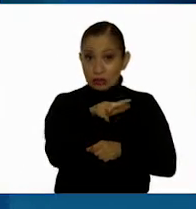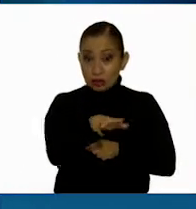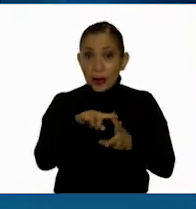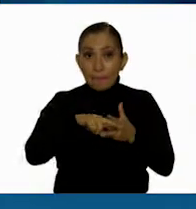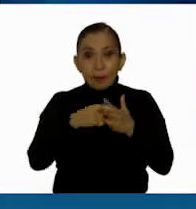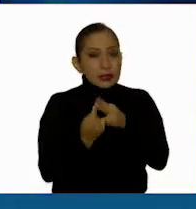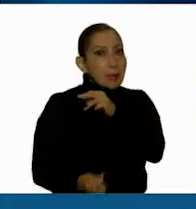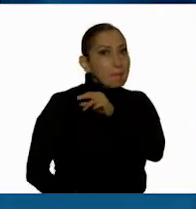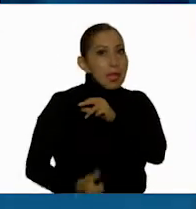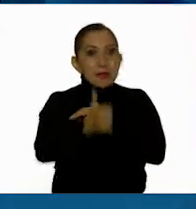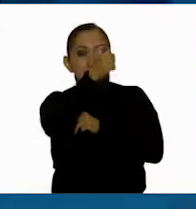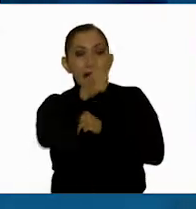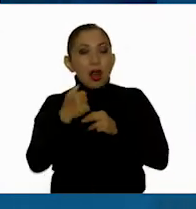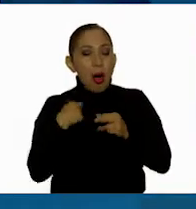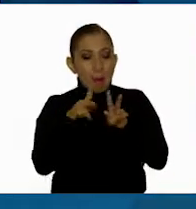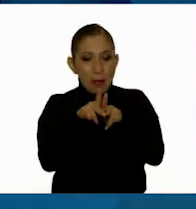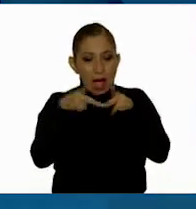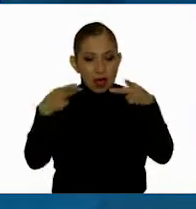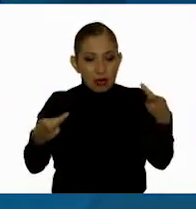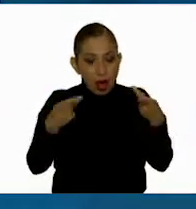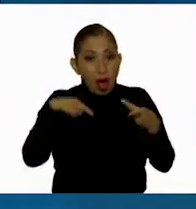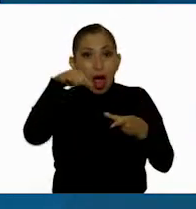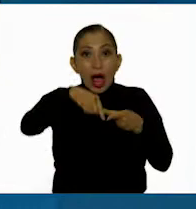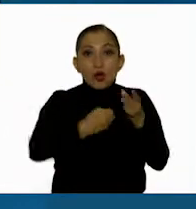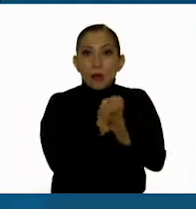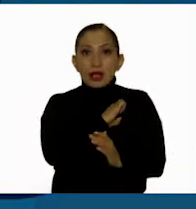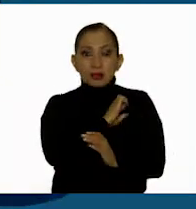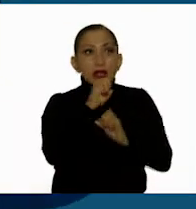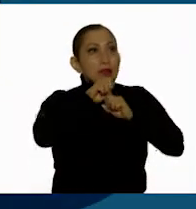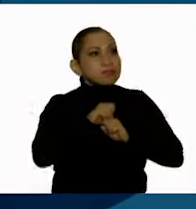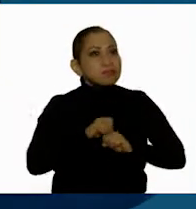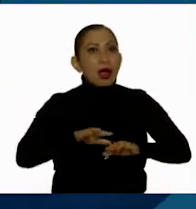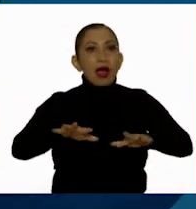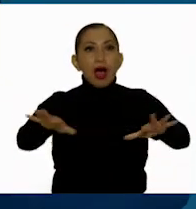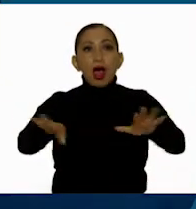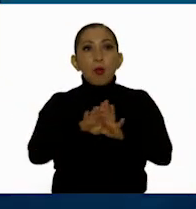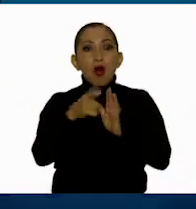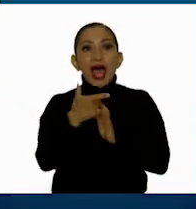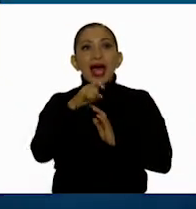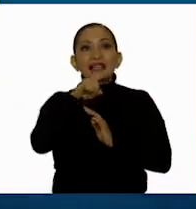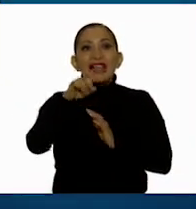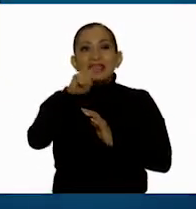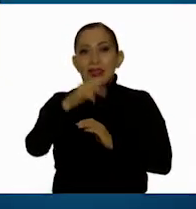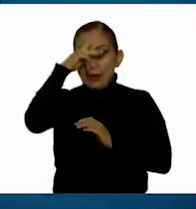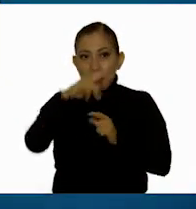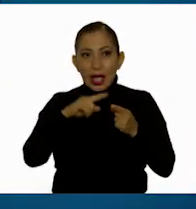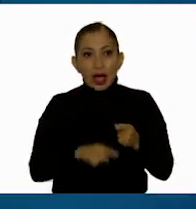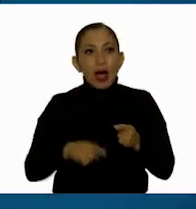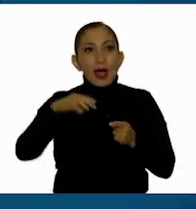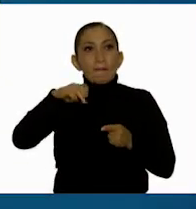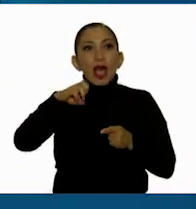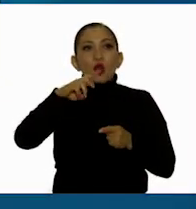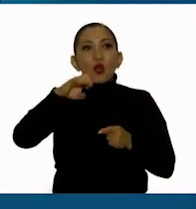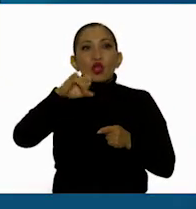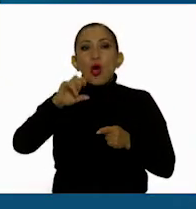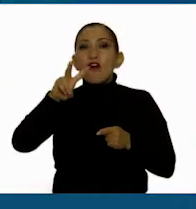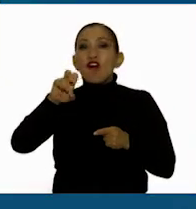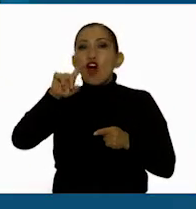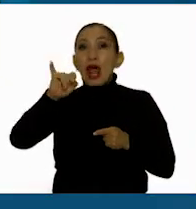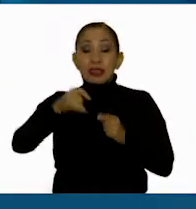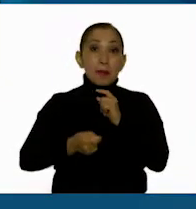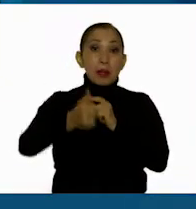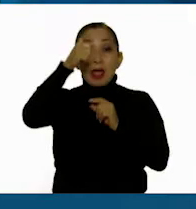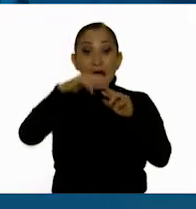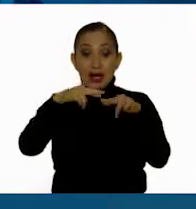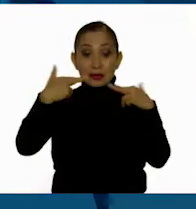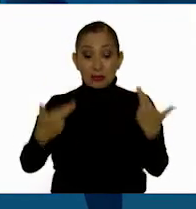aparecen las primeras publicaciones periódicas en la Nueva España, como la Gaceta de México y el Mercurio Volante, la primera